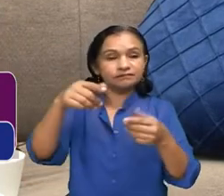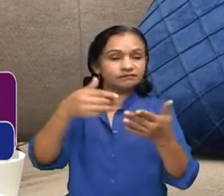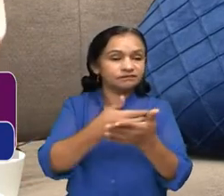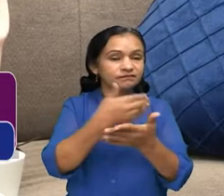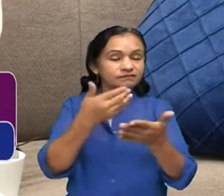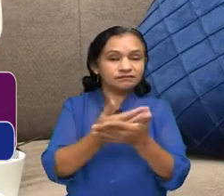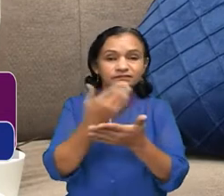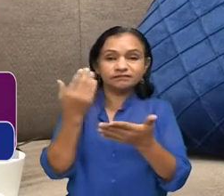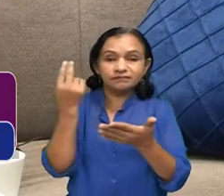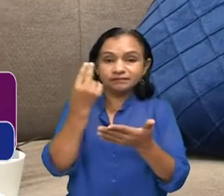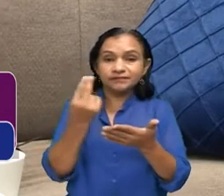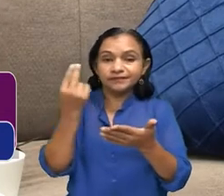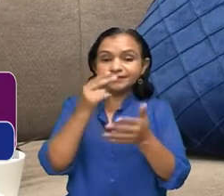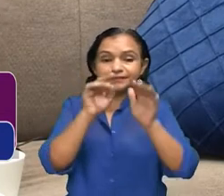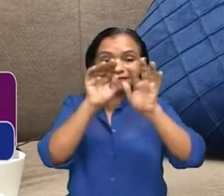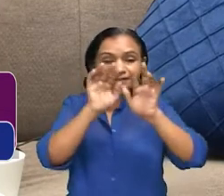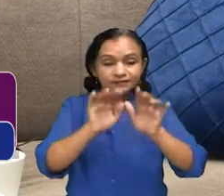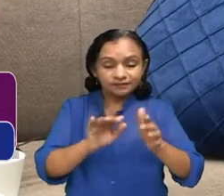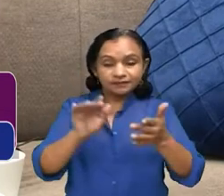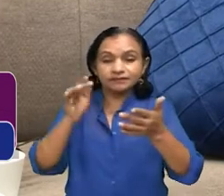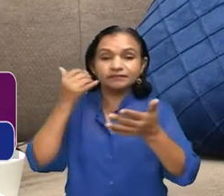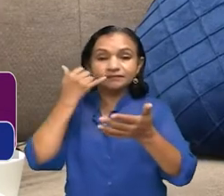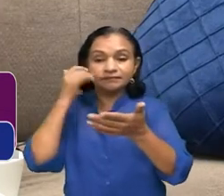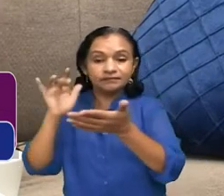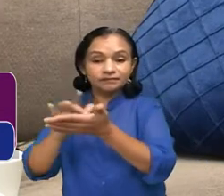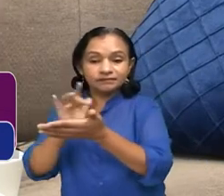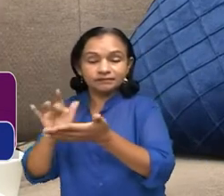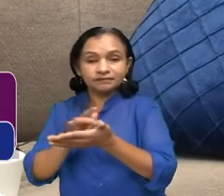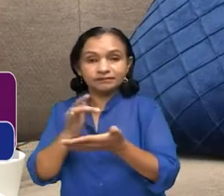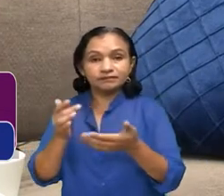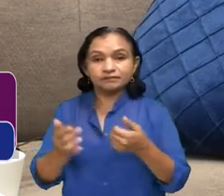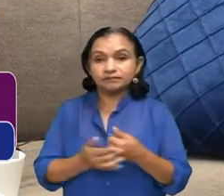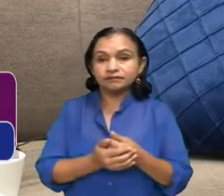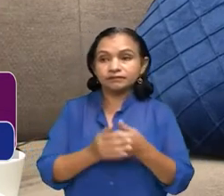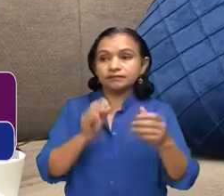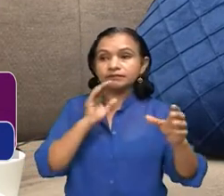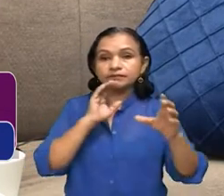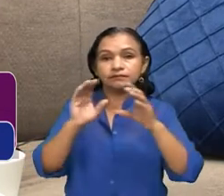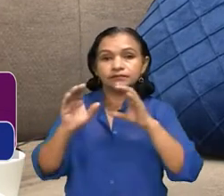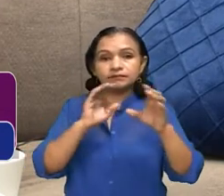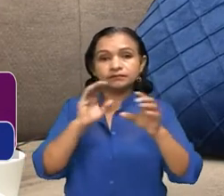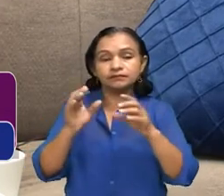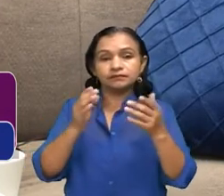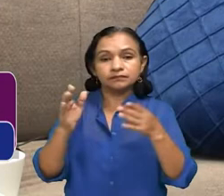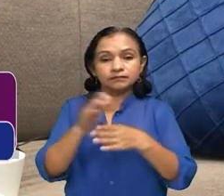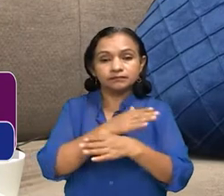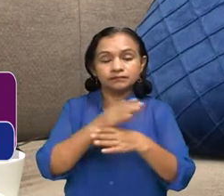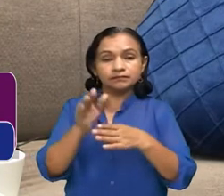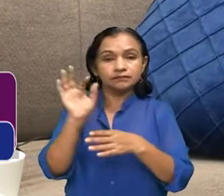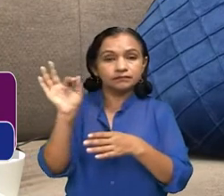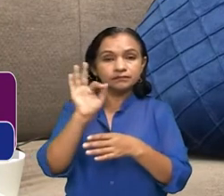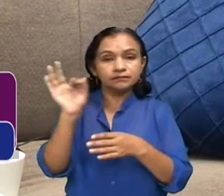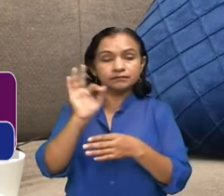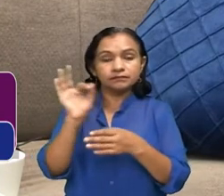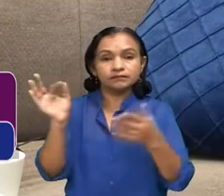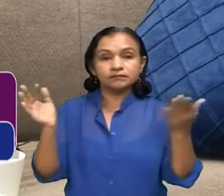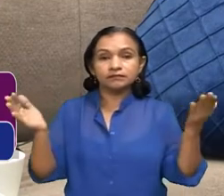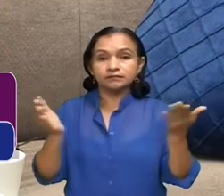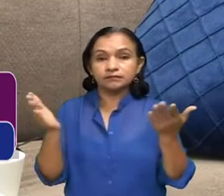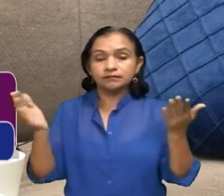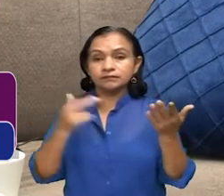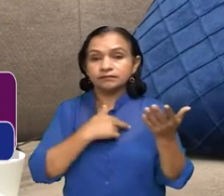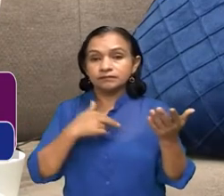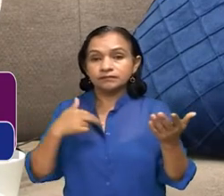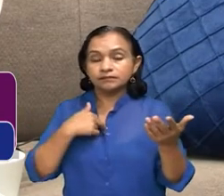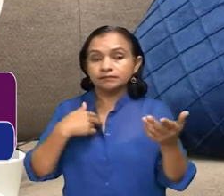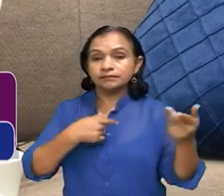Ya estamos hablando de que nos comunicamos a nivel de diferentes tipos de plataformas donde